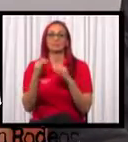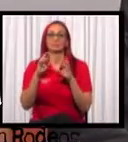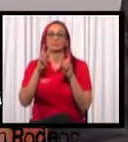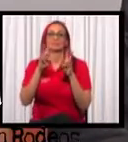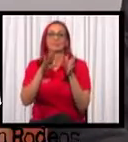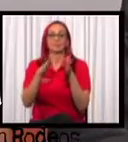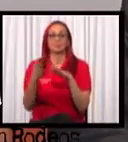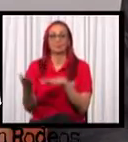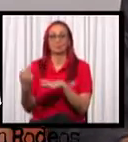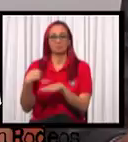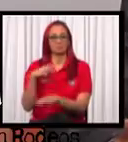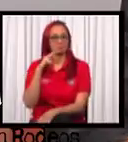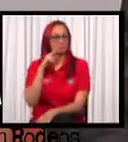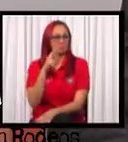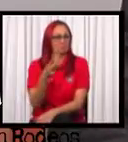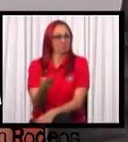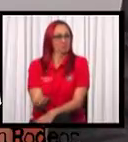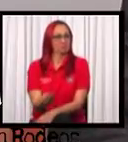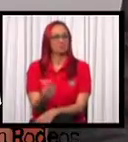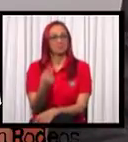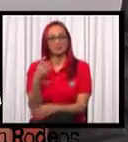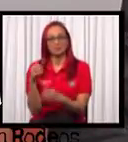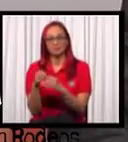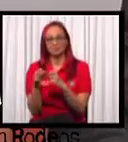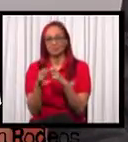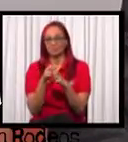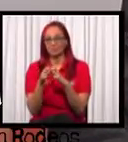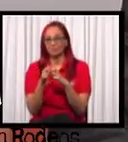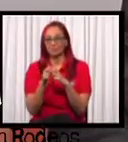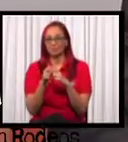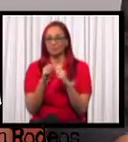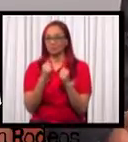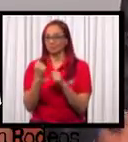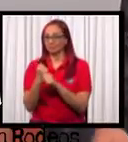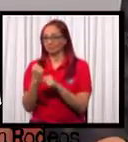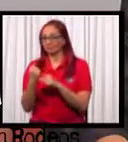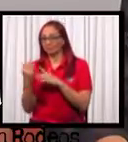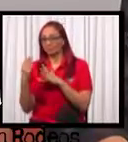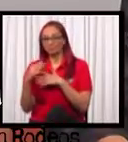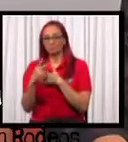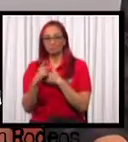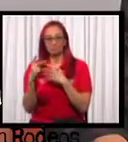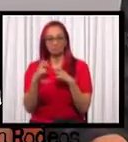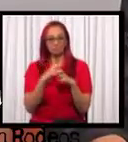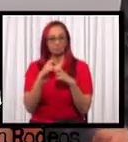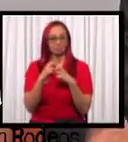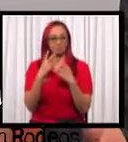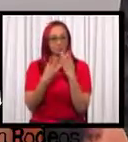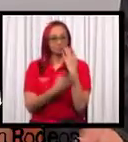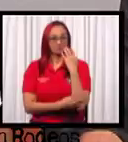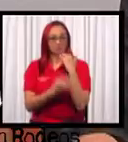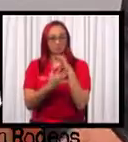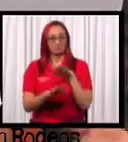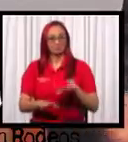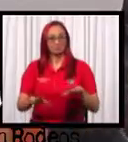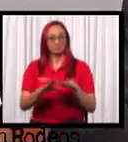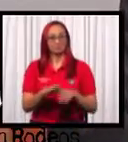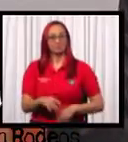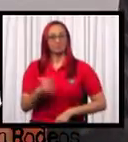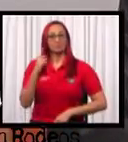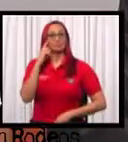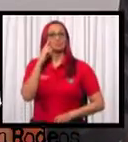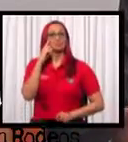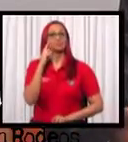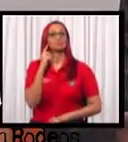vemos. O sea, vamos a generar más problemas de desempleo, más problemas de pobreza, más problemas de desigualdad en el campo, porque vamos a